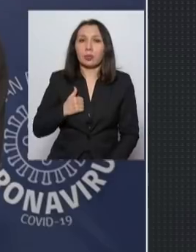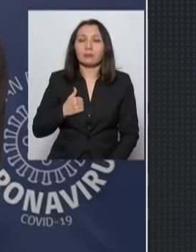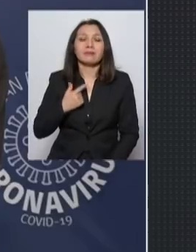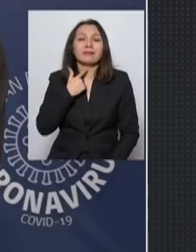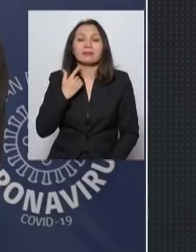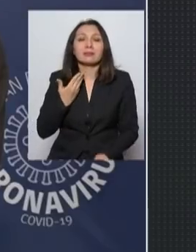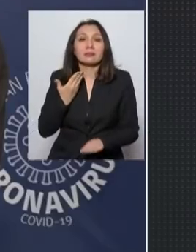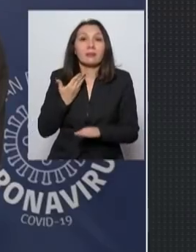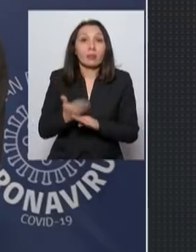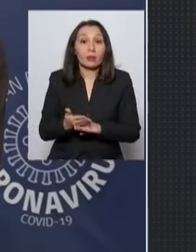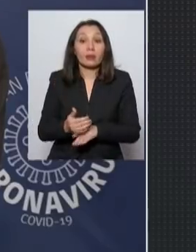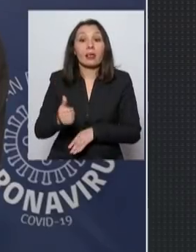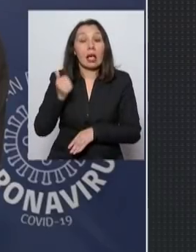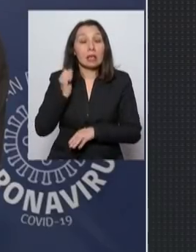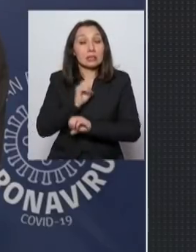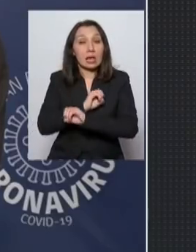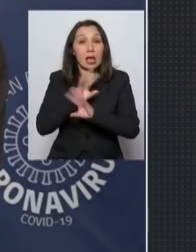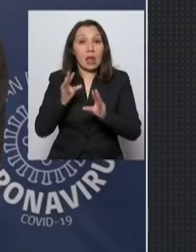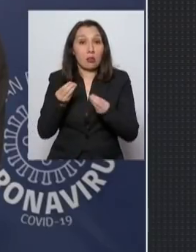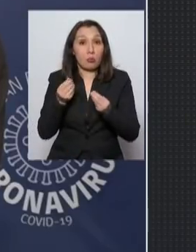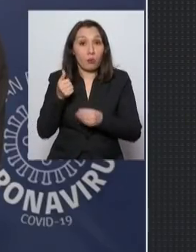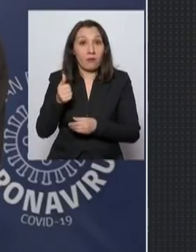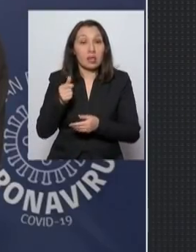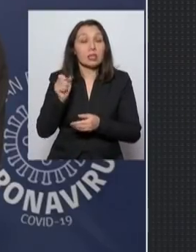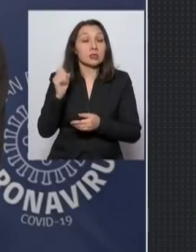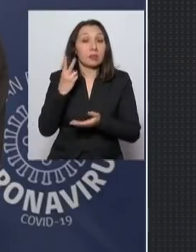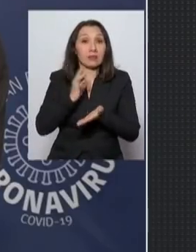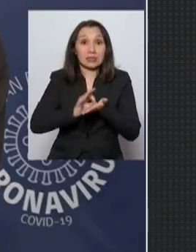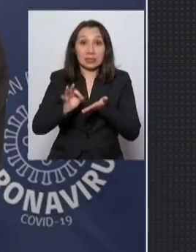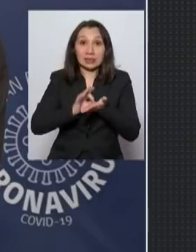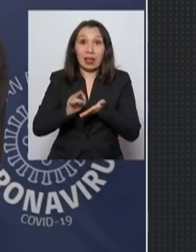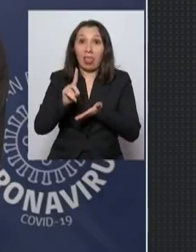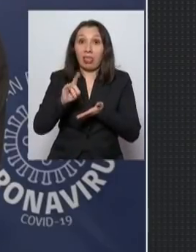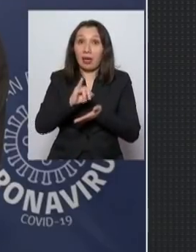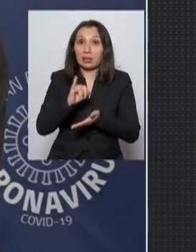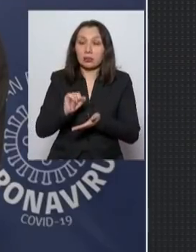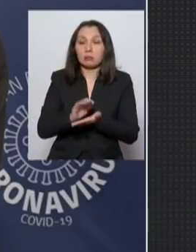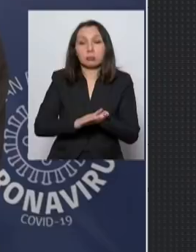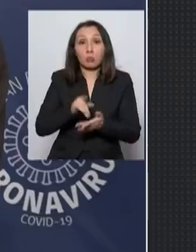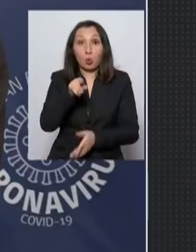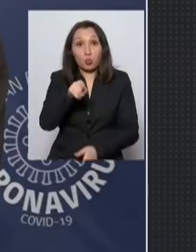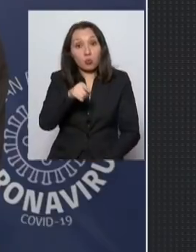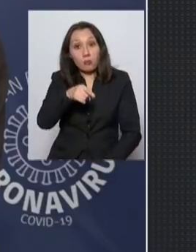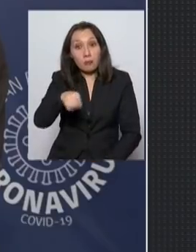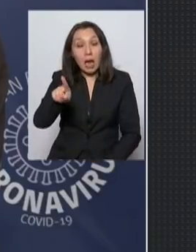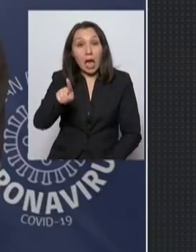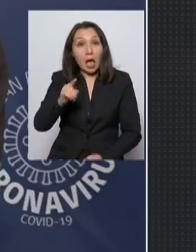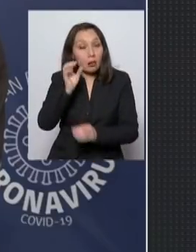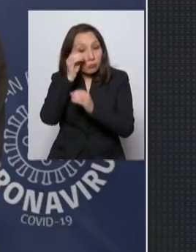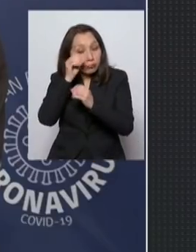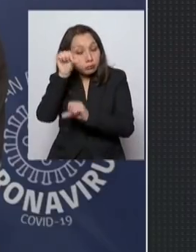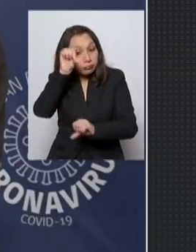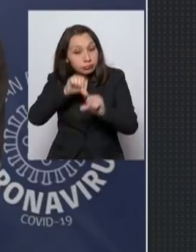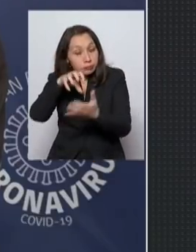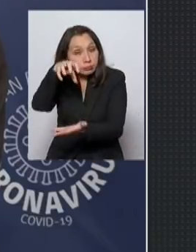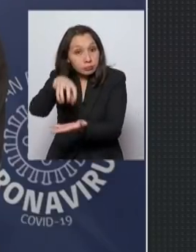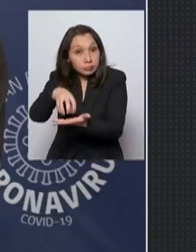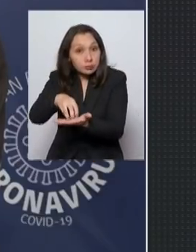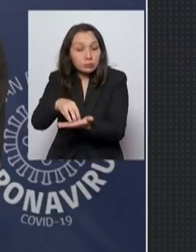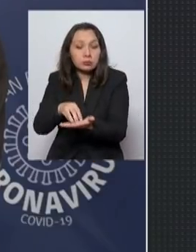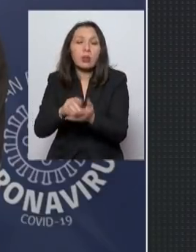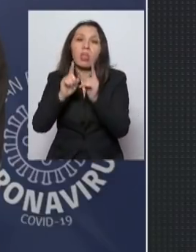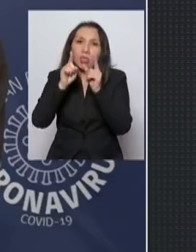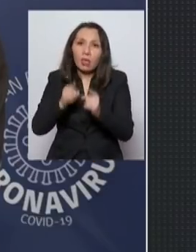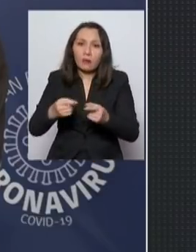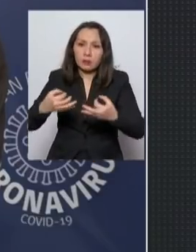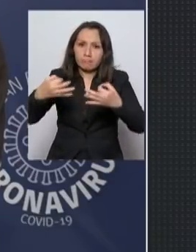les ha pedido? Y ayer lo aclaró muy bien la subsecretaria Daza. Si usted va a mandar una muestra a procesar, tiene